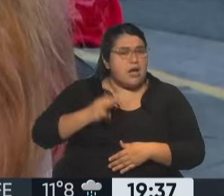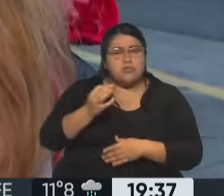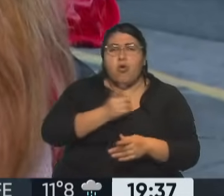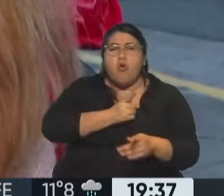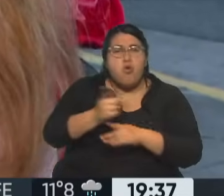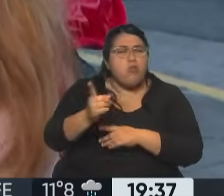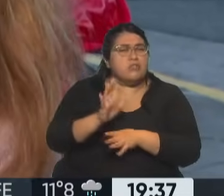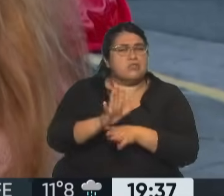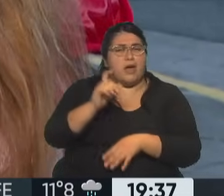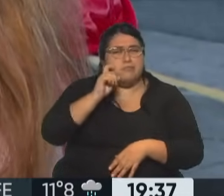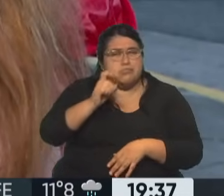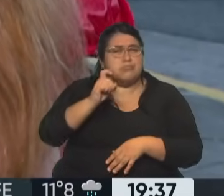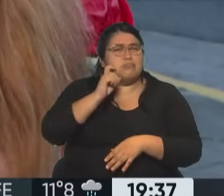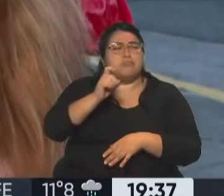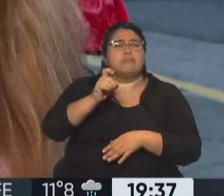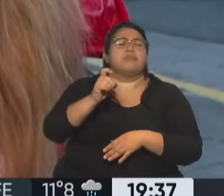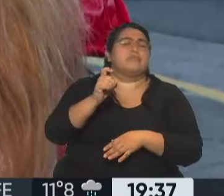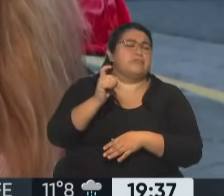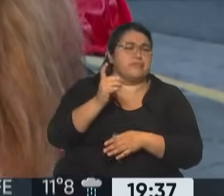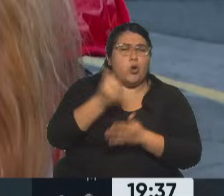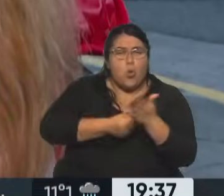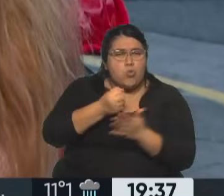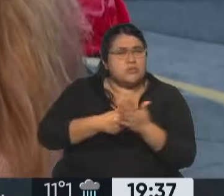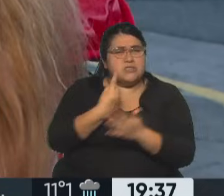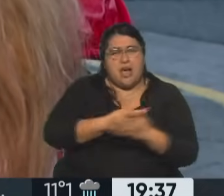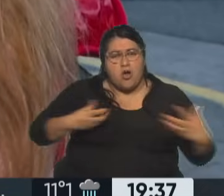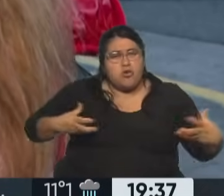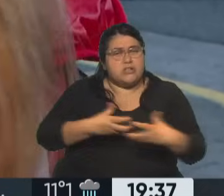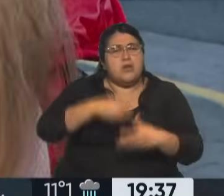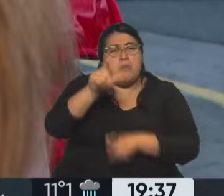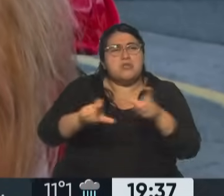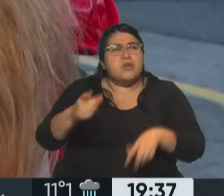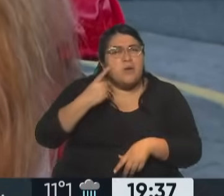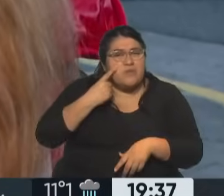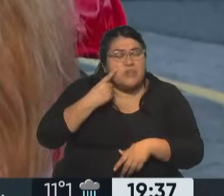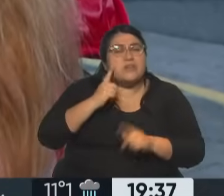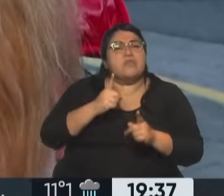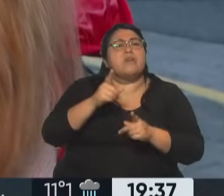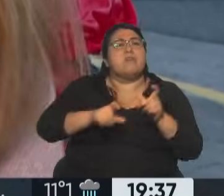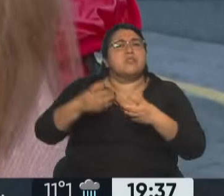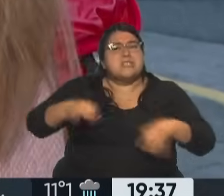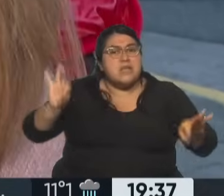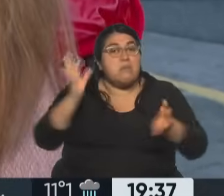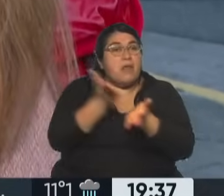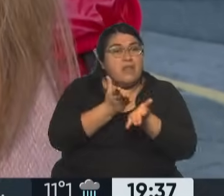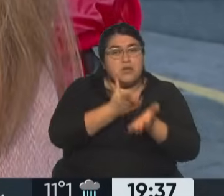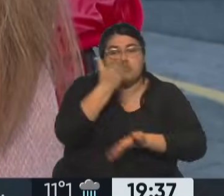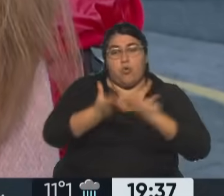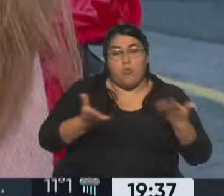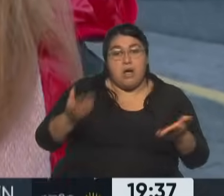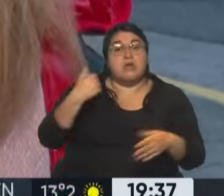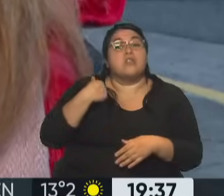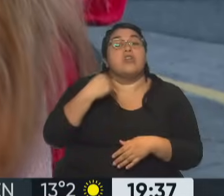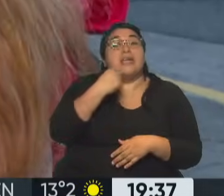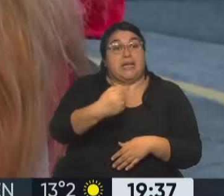impunidad. Años muy difíciles de una lucha colectiva con los sobrevivientes, los familiares, los organismos de derechos humanos. Yo me enteré que era hija de